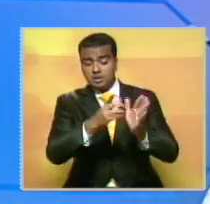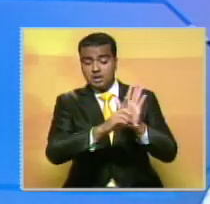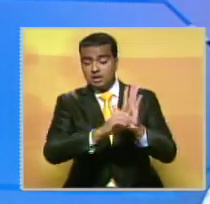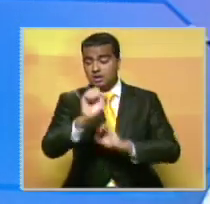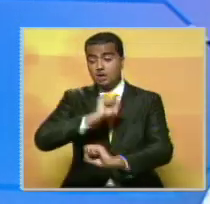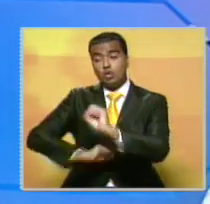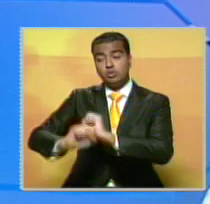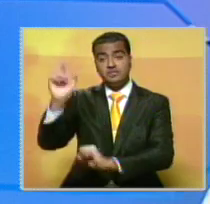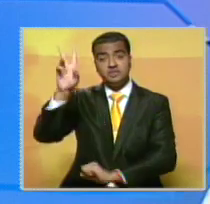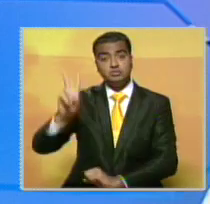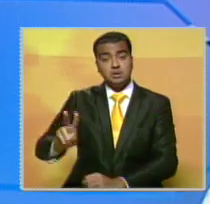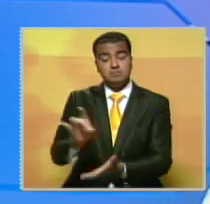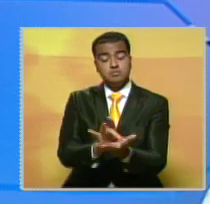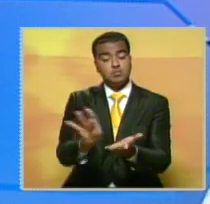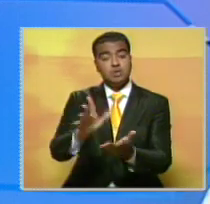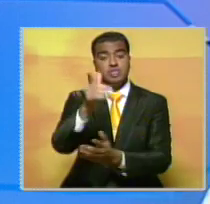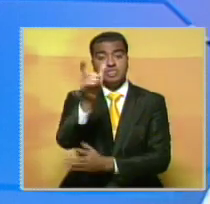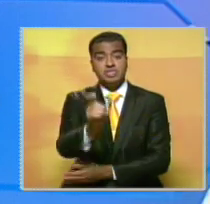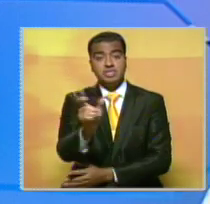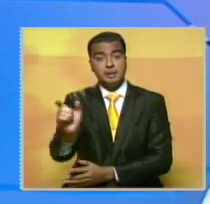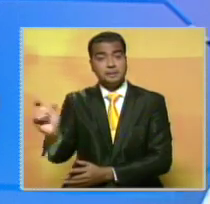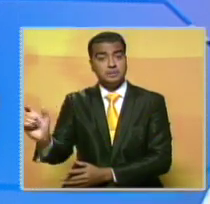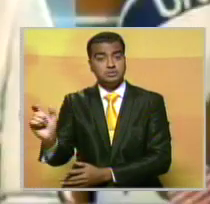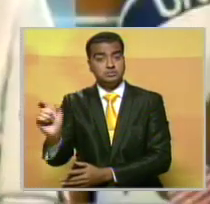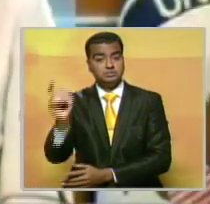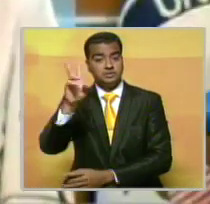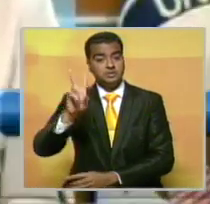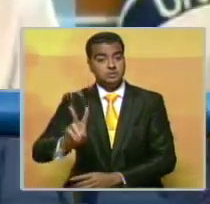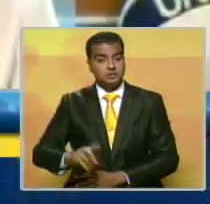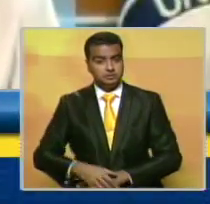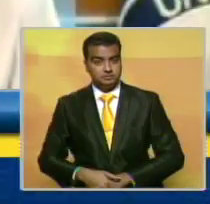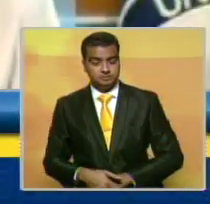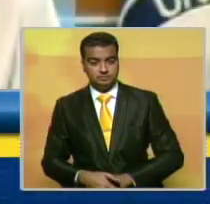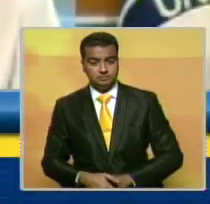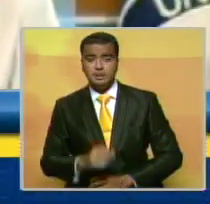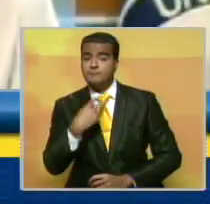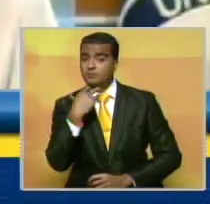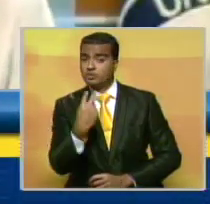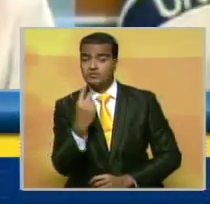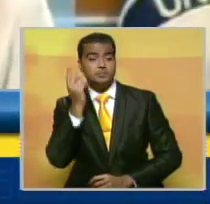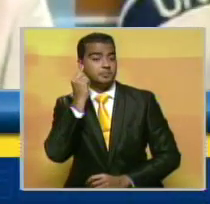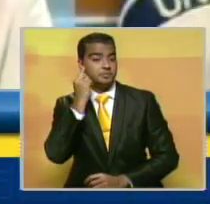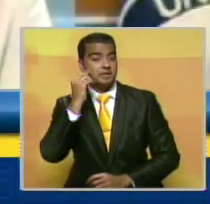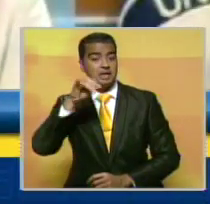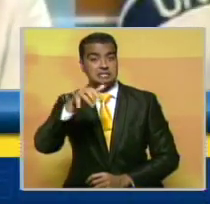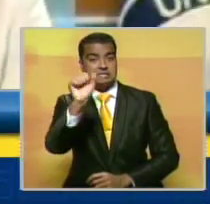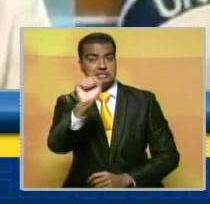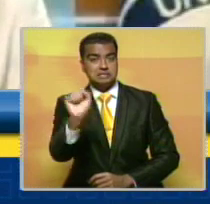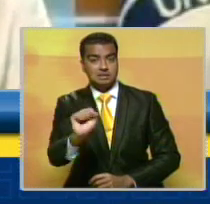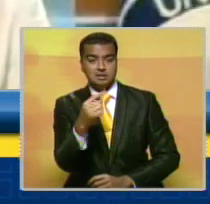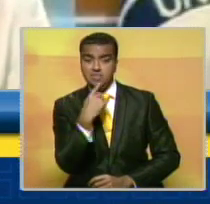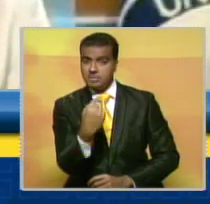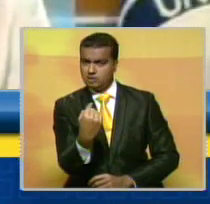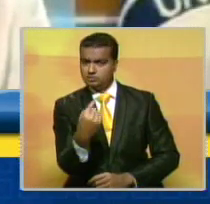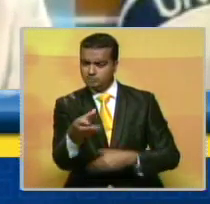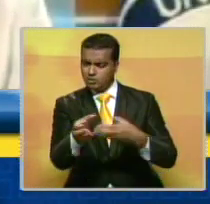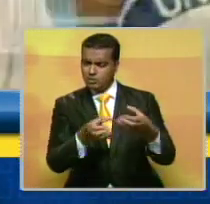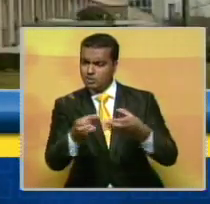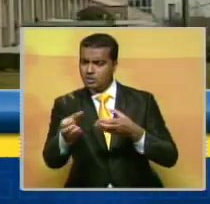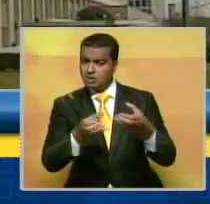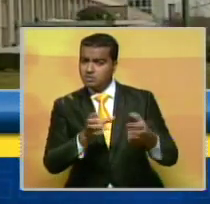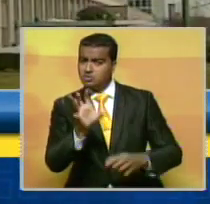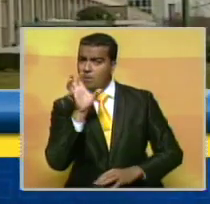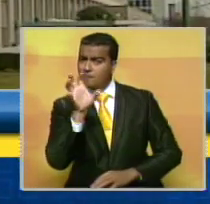por la expulsión de 3 de sus diplomáticos en Venezuela. La portavoz del Departamento de Estado, Jen Psaki, informó en un comunicado que su